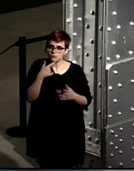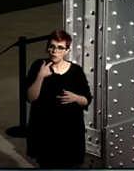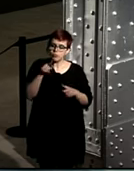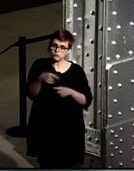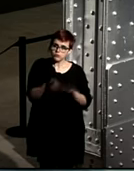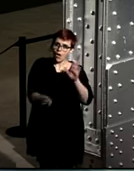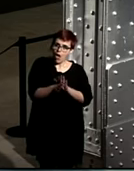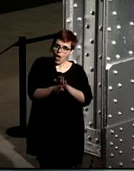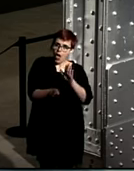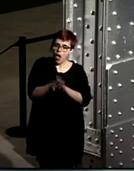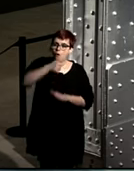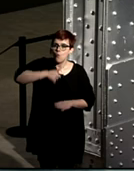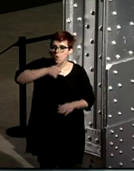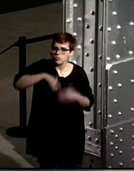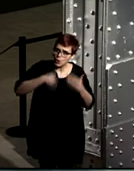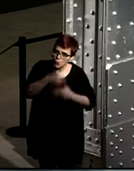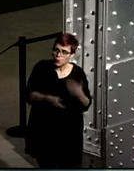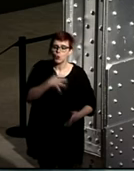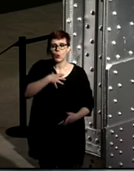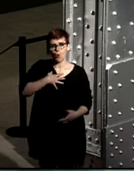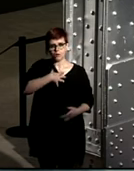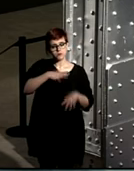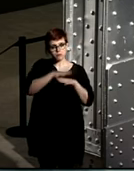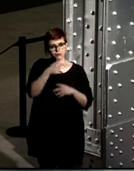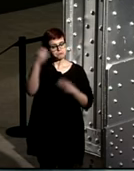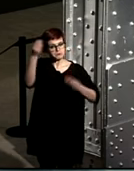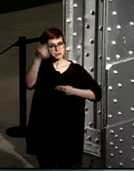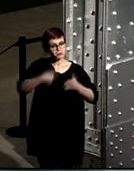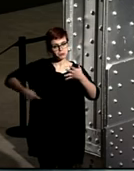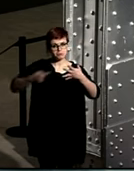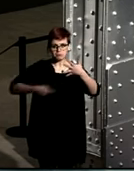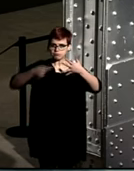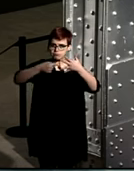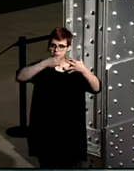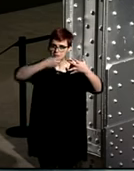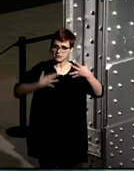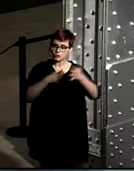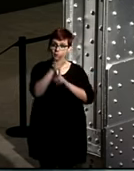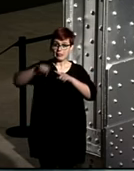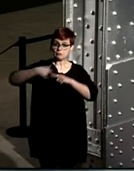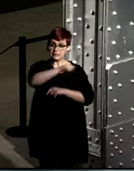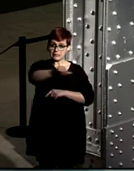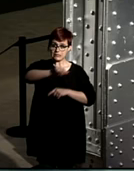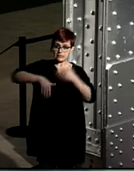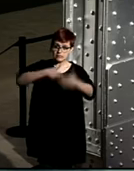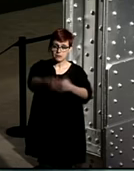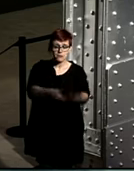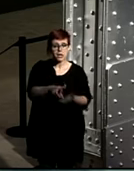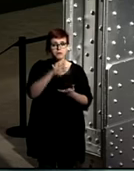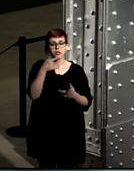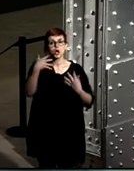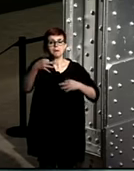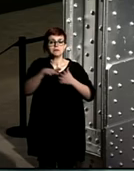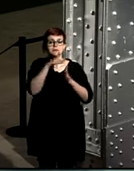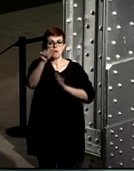¿no? Entonces, esta se situó bien y lo que ha sido extraordinario es la respuesta de las semanas posteriores. Normalmente tú cuando estrenas